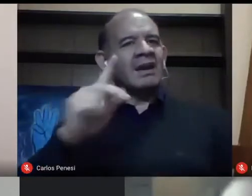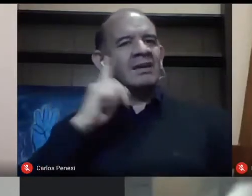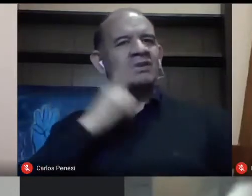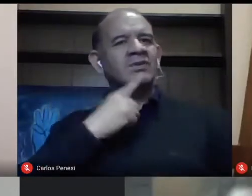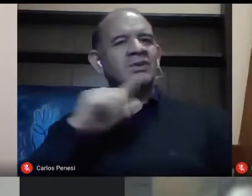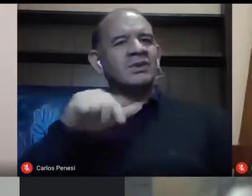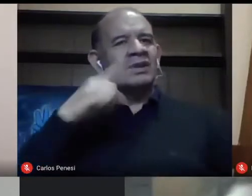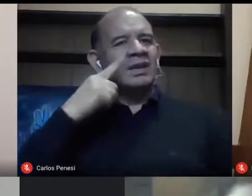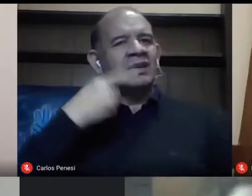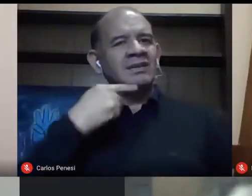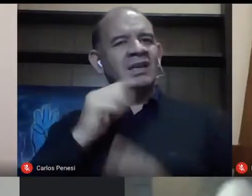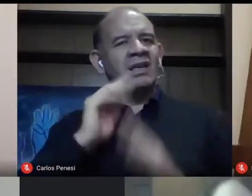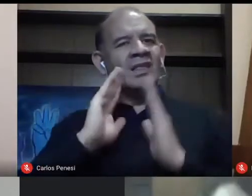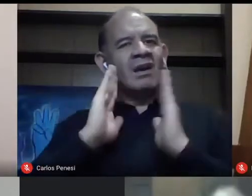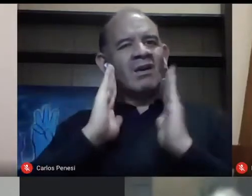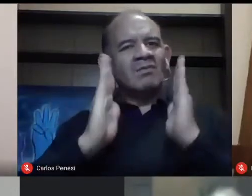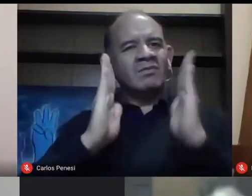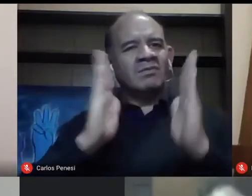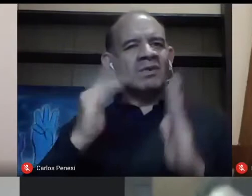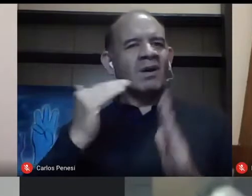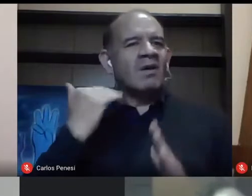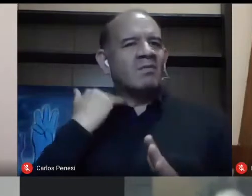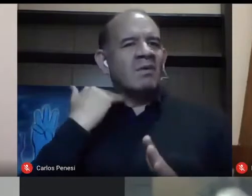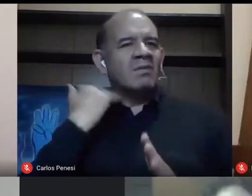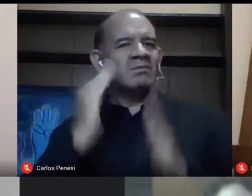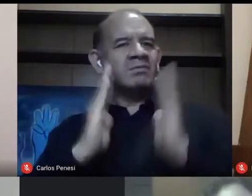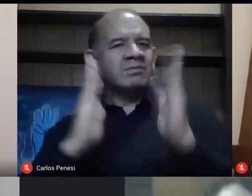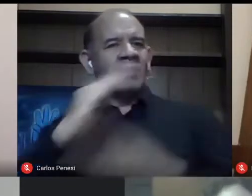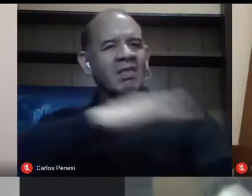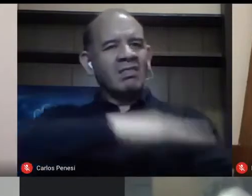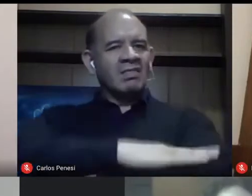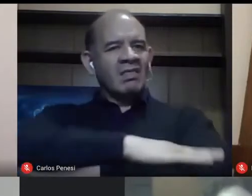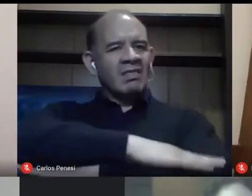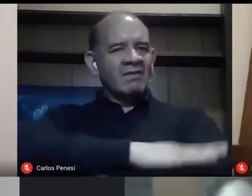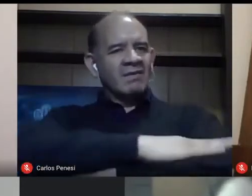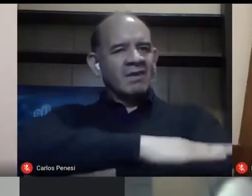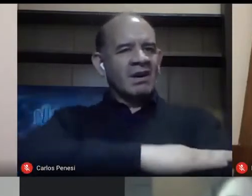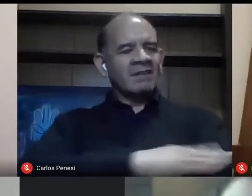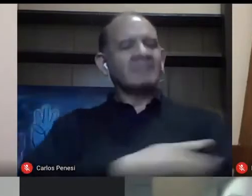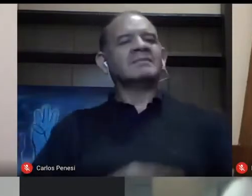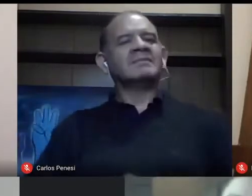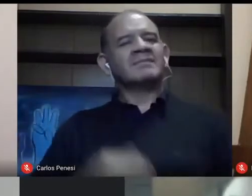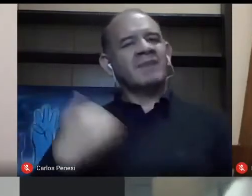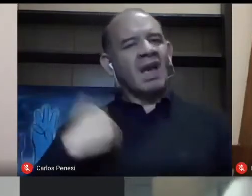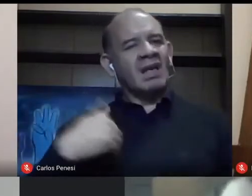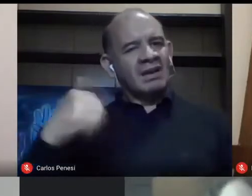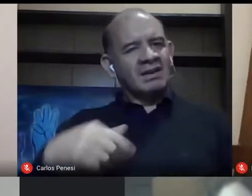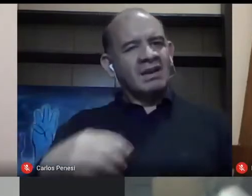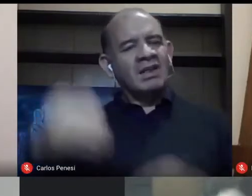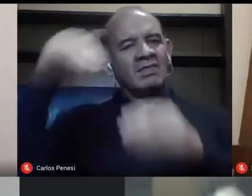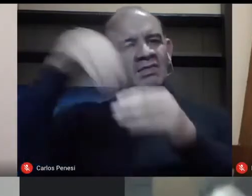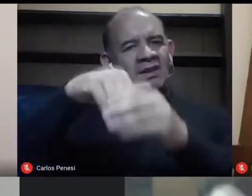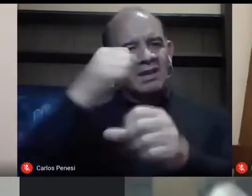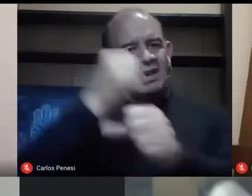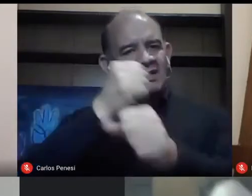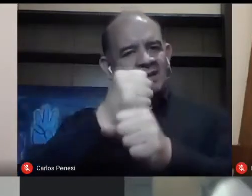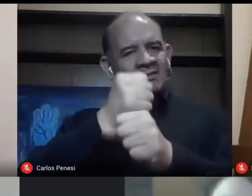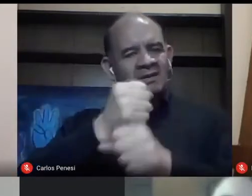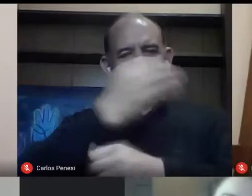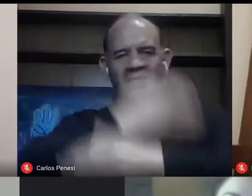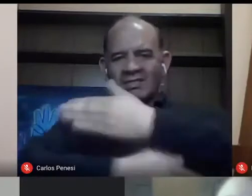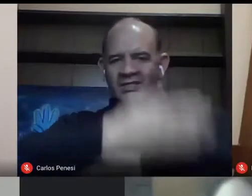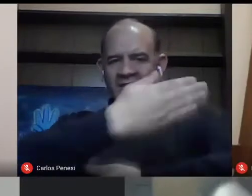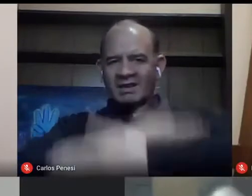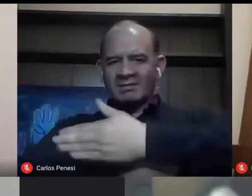soy becaria de la ABJA, becaria de Japón, de la JICA. Estoy dentro del grupo de trabajo de discapacidad